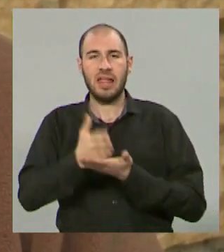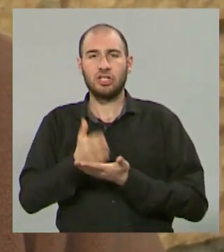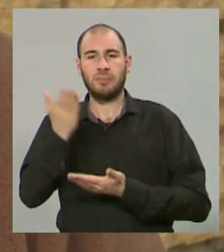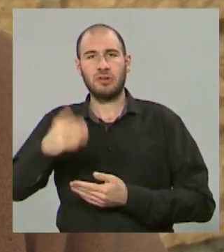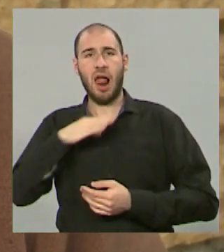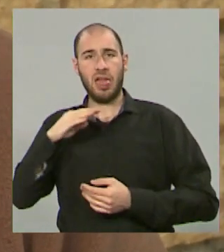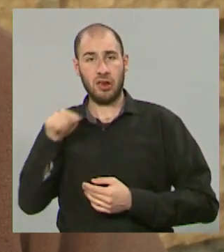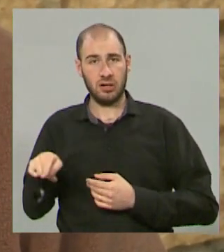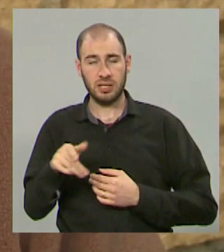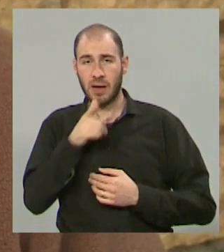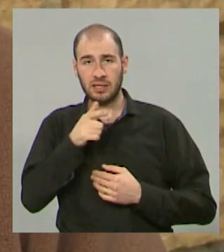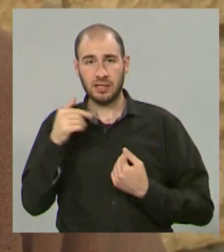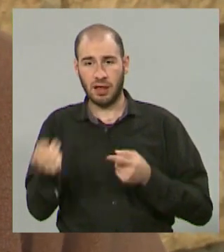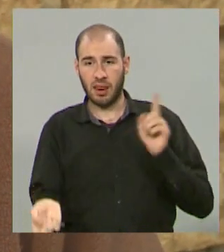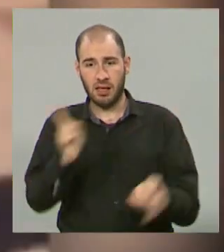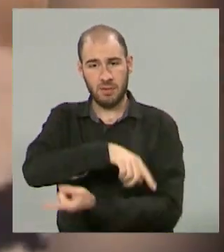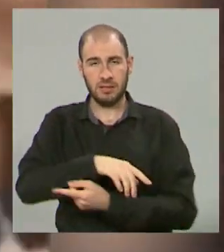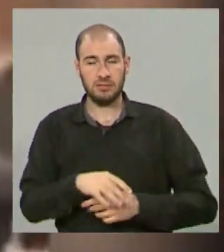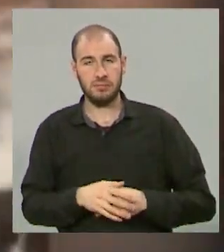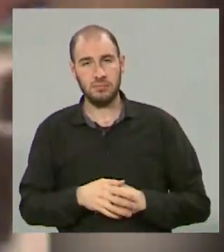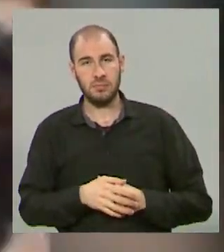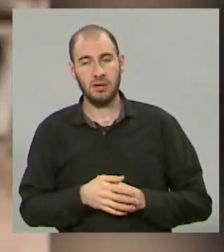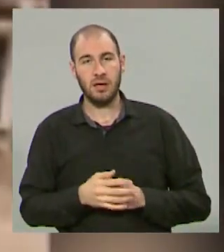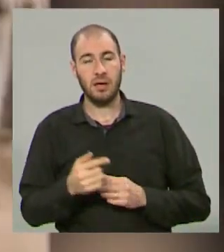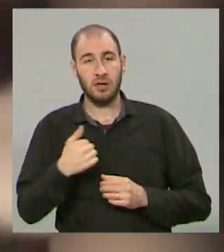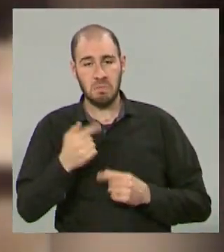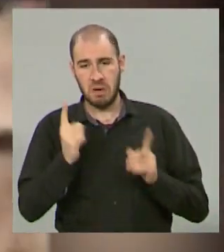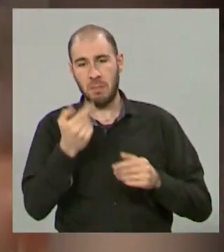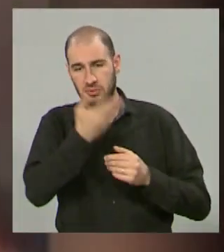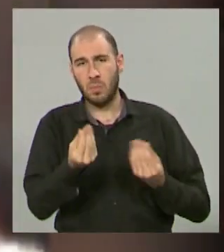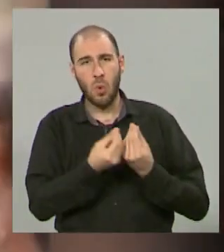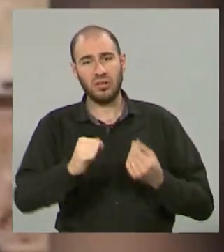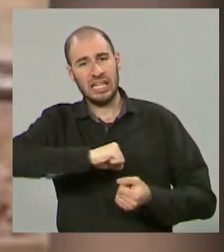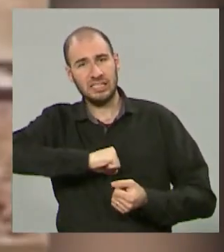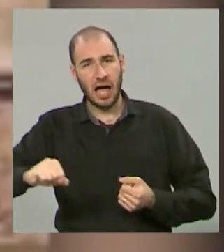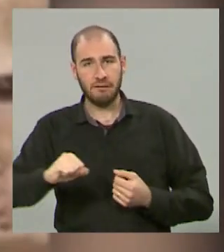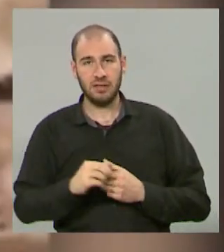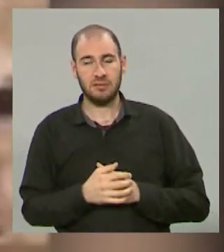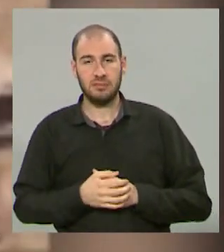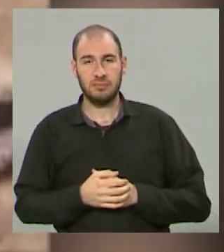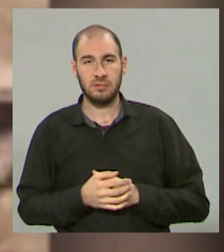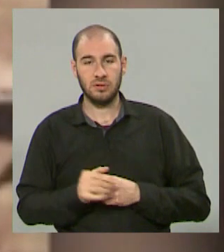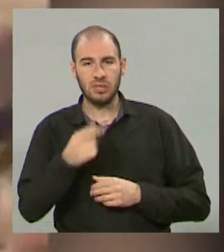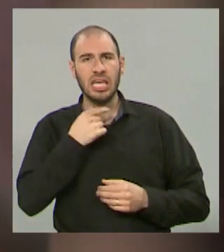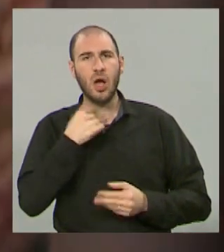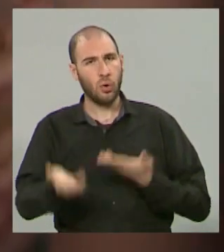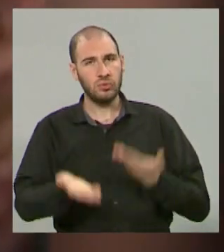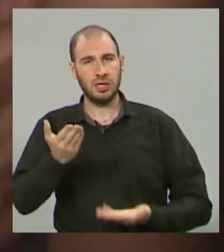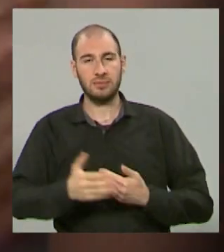los delincuentes, parece que es al revés. Y a mí, como a tantas personas, nos estafaron, así que bueno, queremos